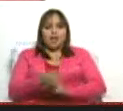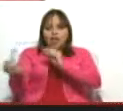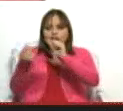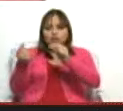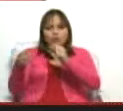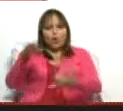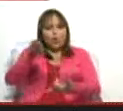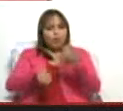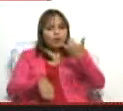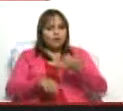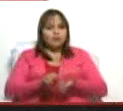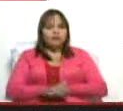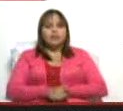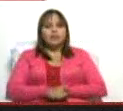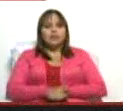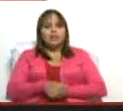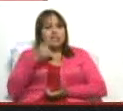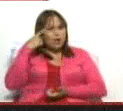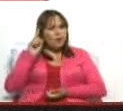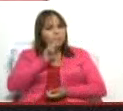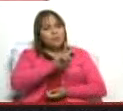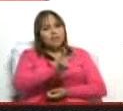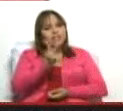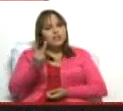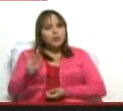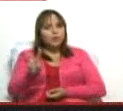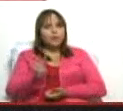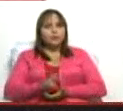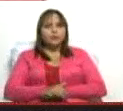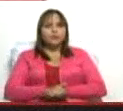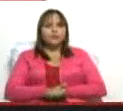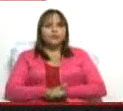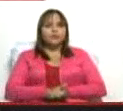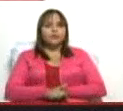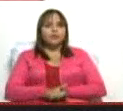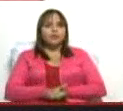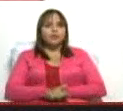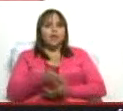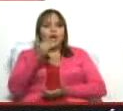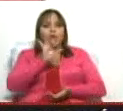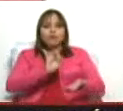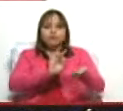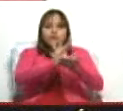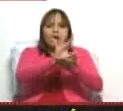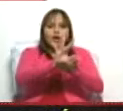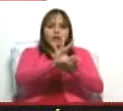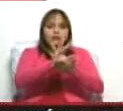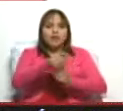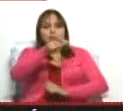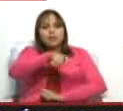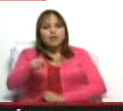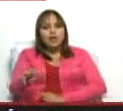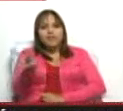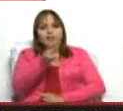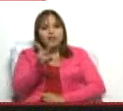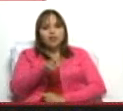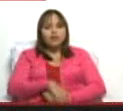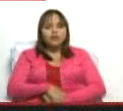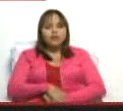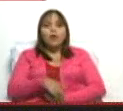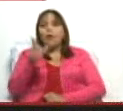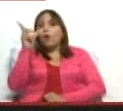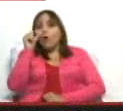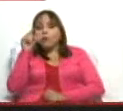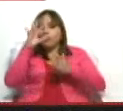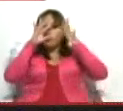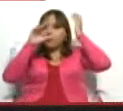final. Creo que es el 22, ¿no? Sí, fueron expulsados de Venezuela unos señores de